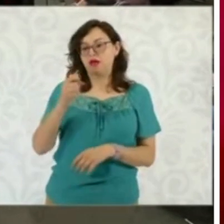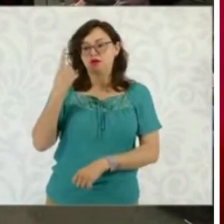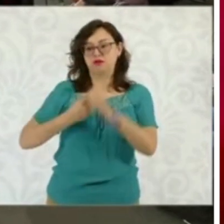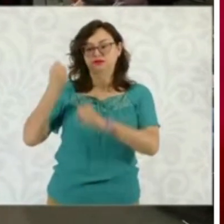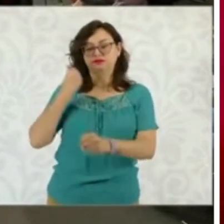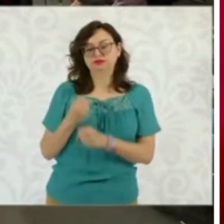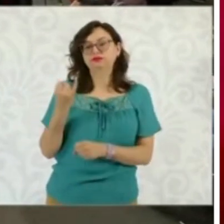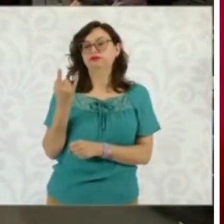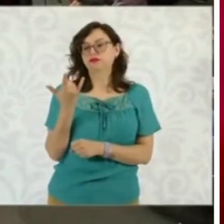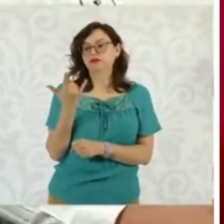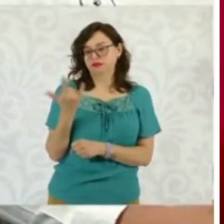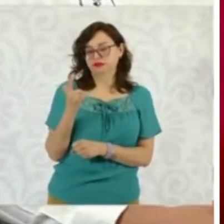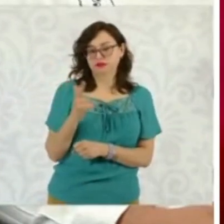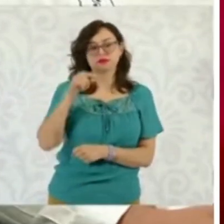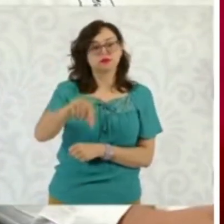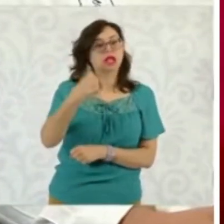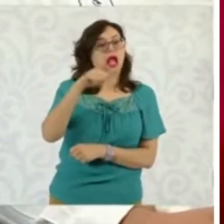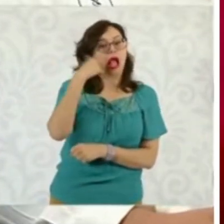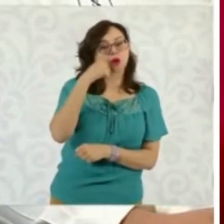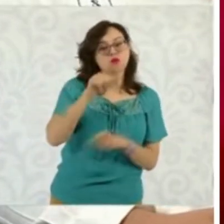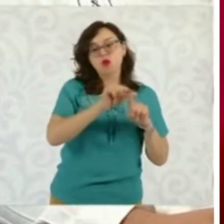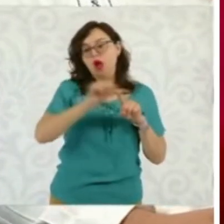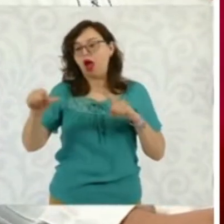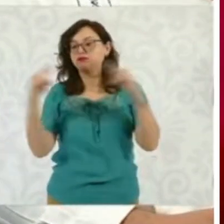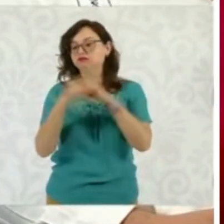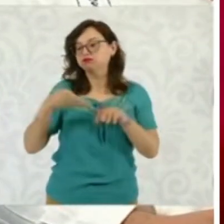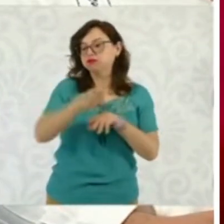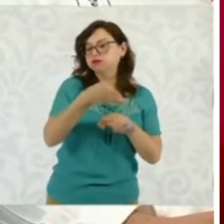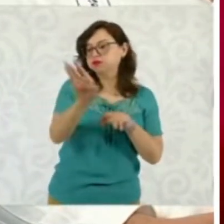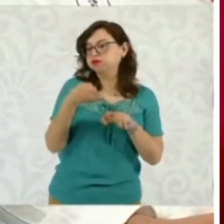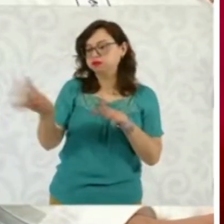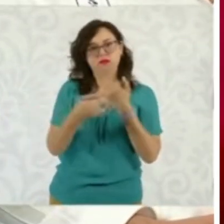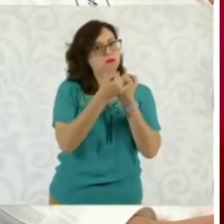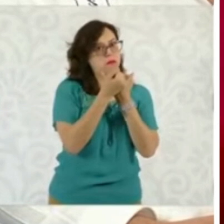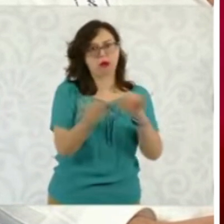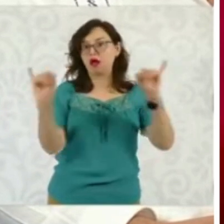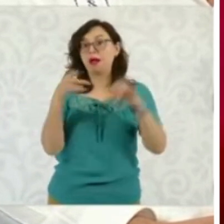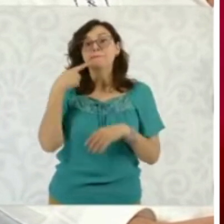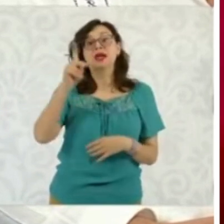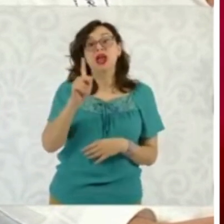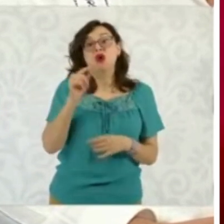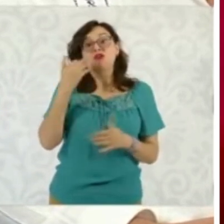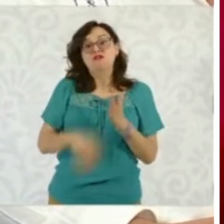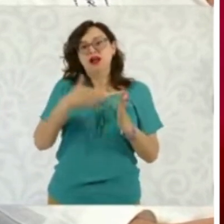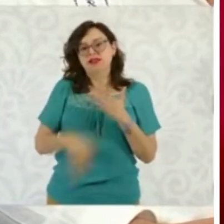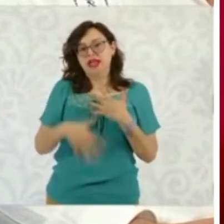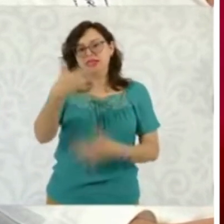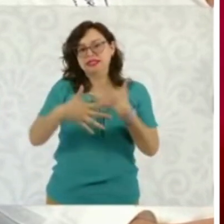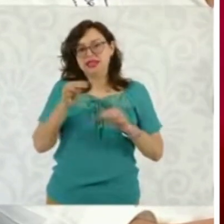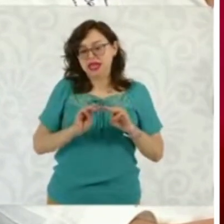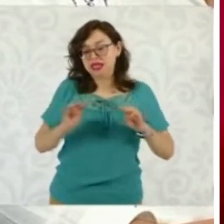la carretera que va de Acapulco a todas las playas de Costa Chica, pero quedó pendiente un tramo de 15 kilómetros de Ometepec a la región